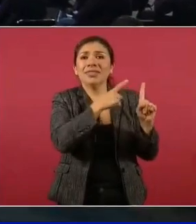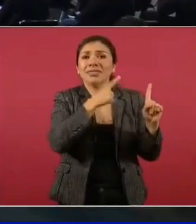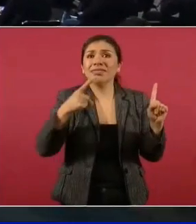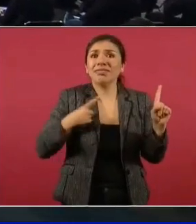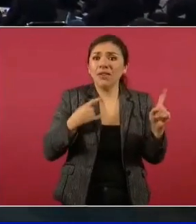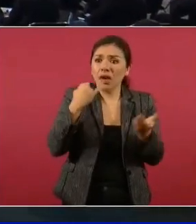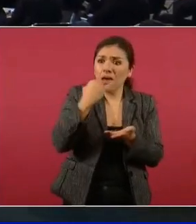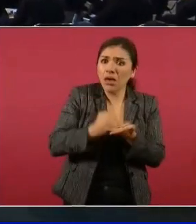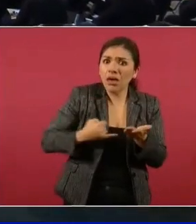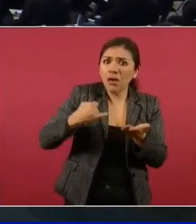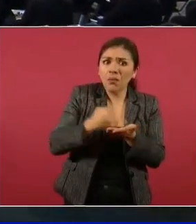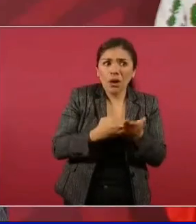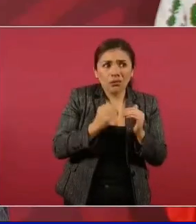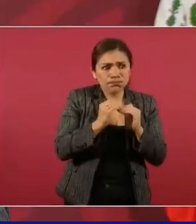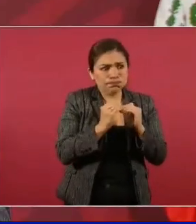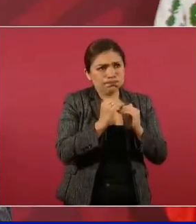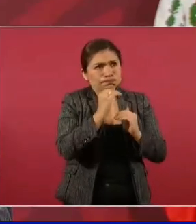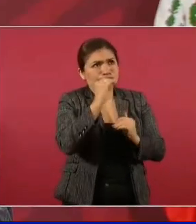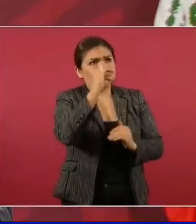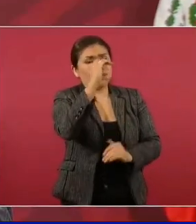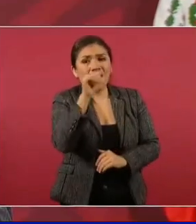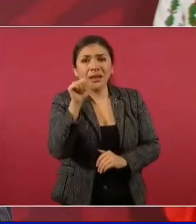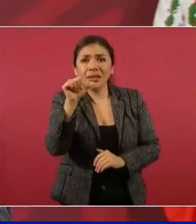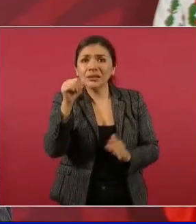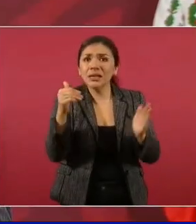de estos